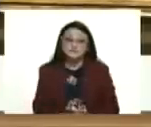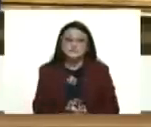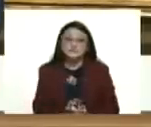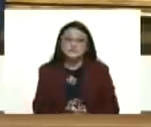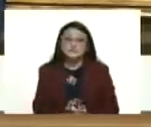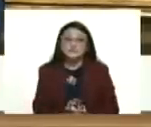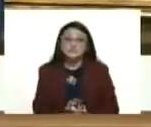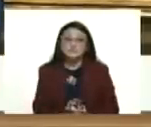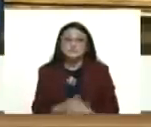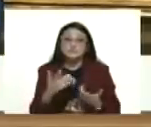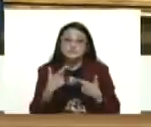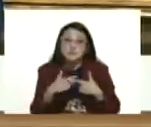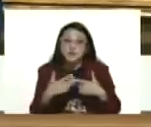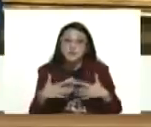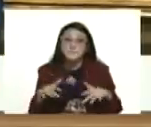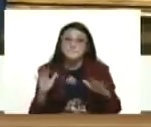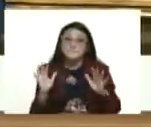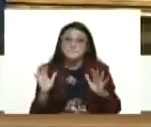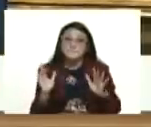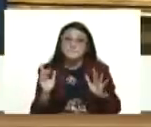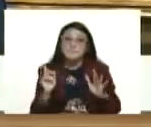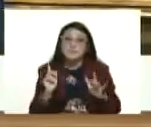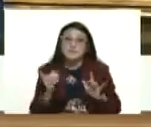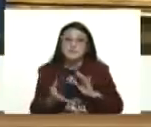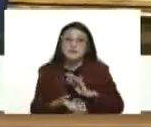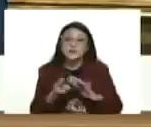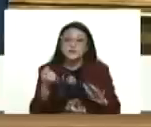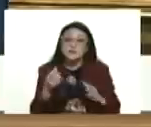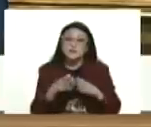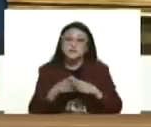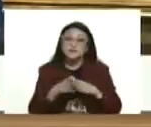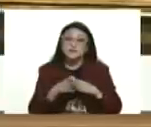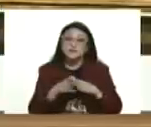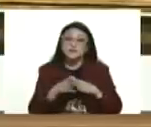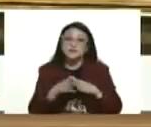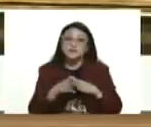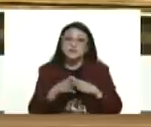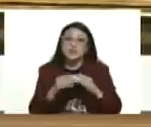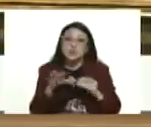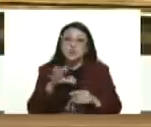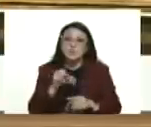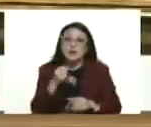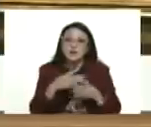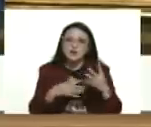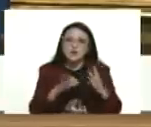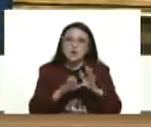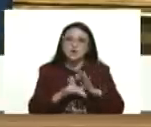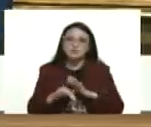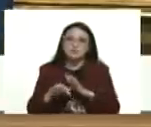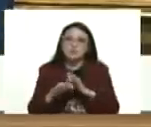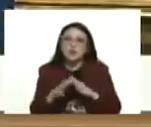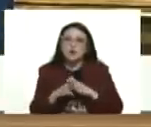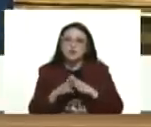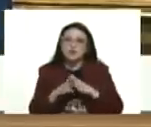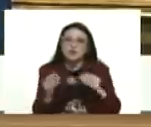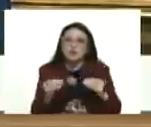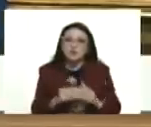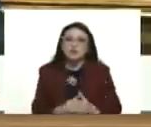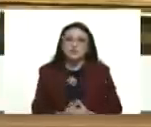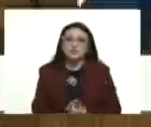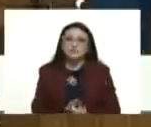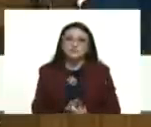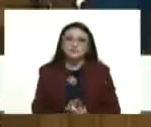Pero por lo menos hay que quitarles todo. Todo lo que compraron producto de la corrupción. Absolutamente